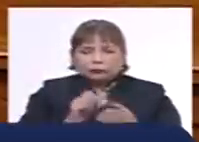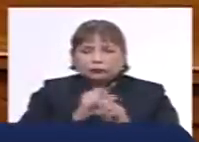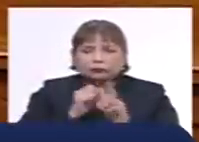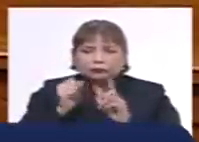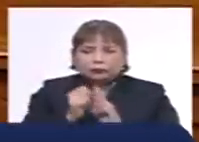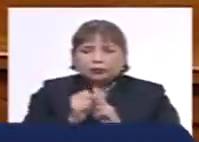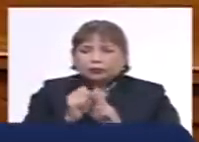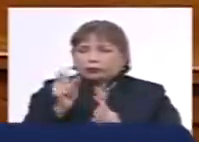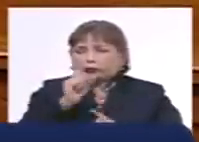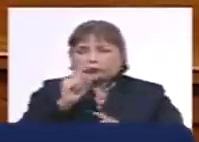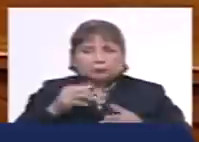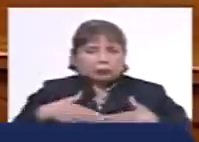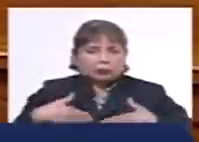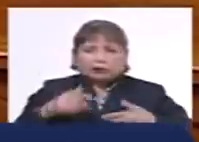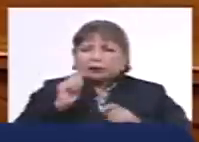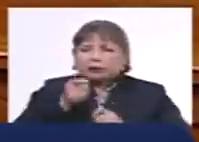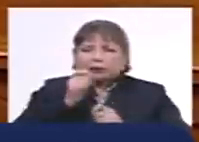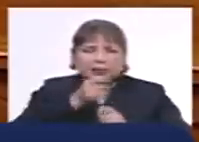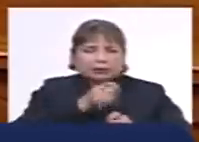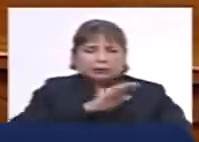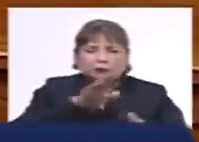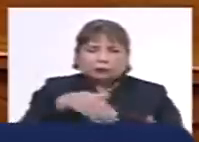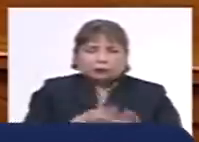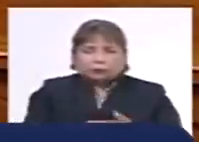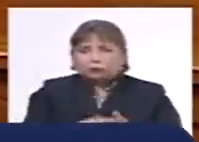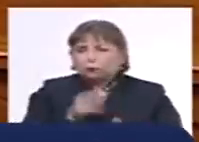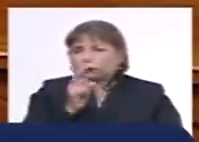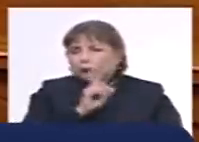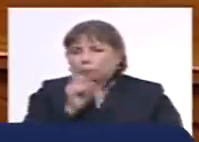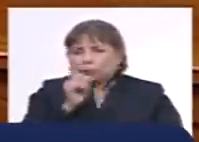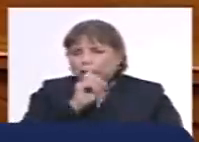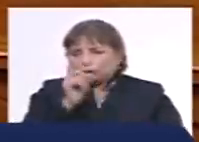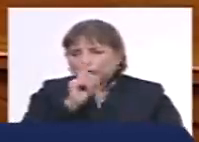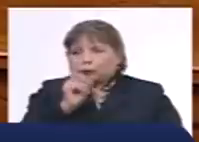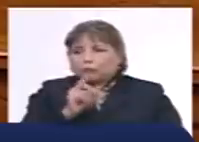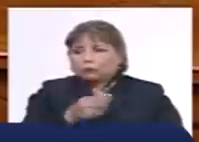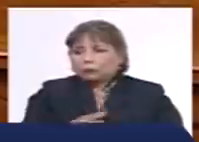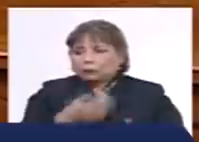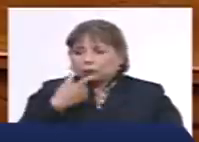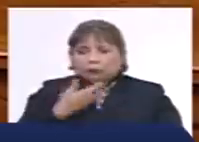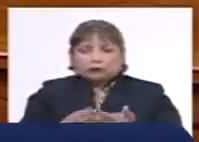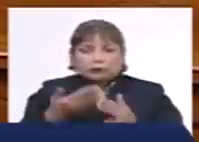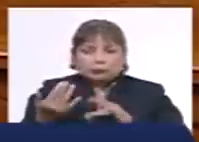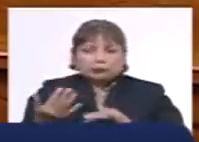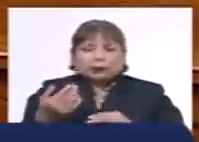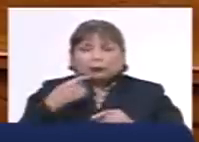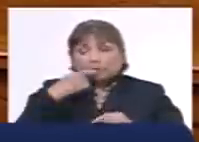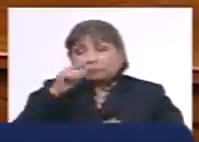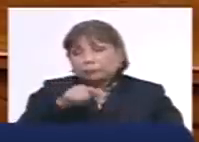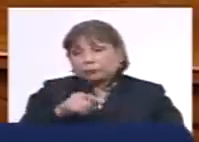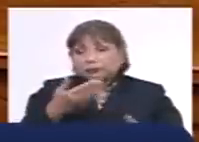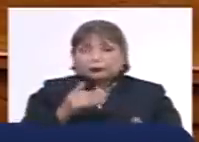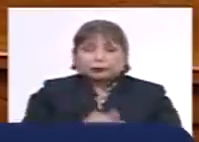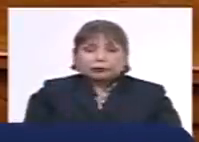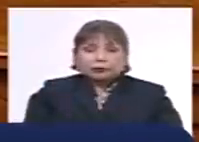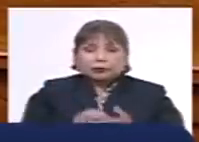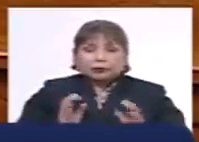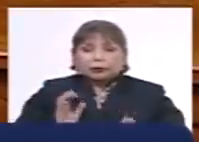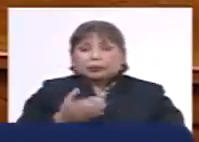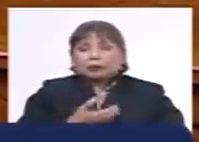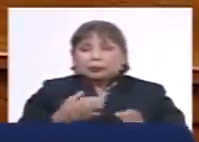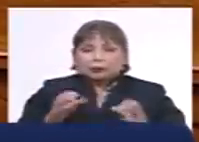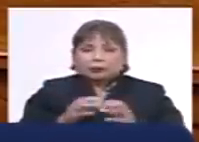social, porque no se puede regalar todo, no, ¿no? Y esperamos, por supuesto, que el